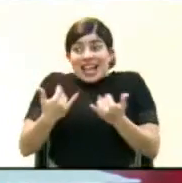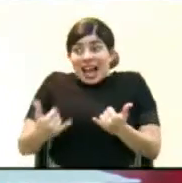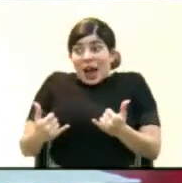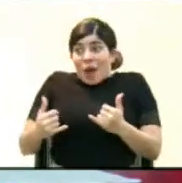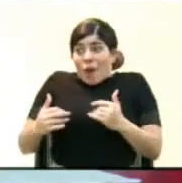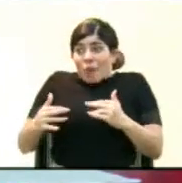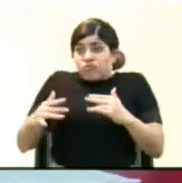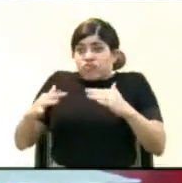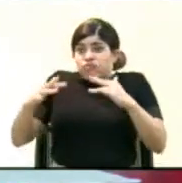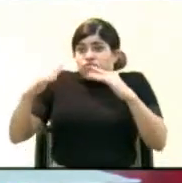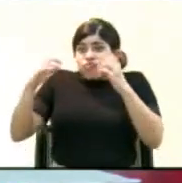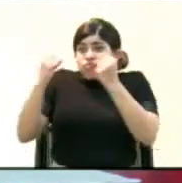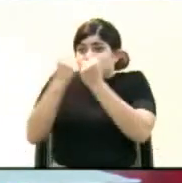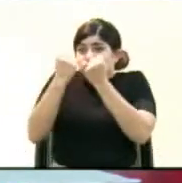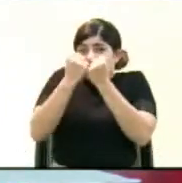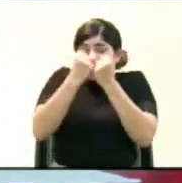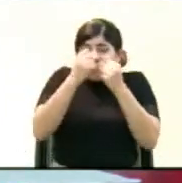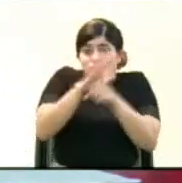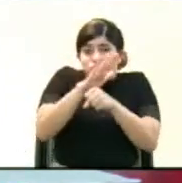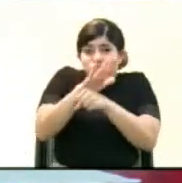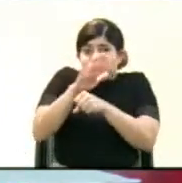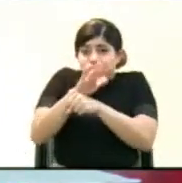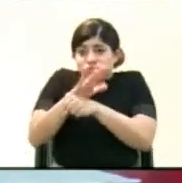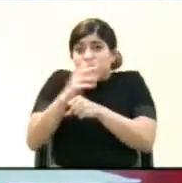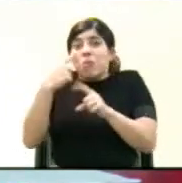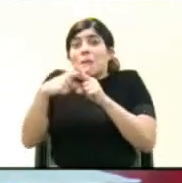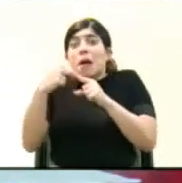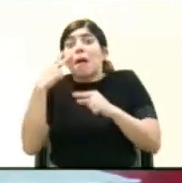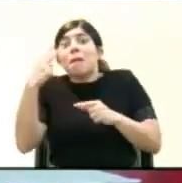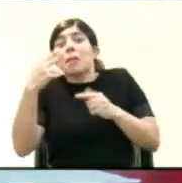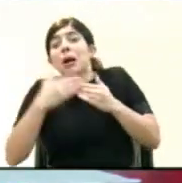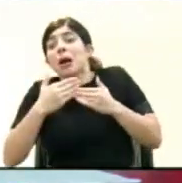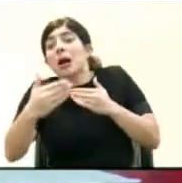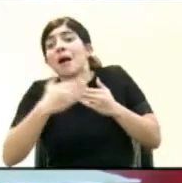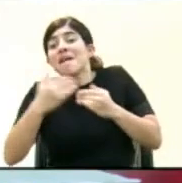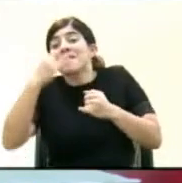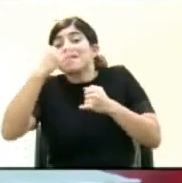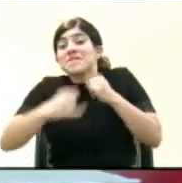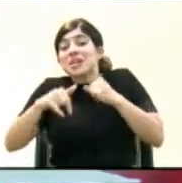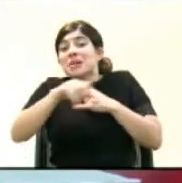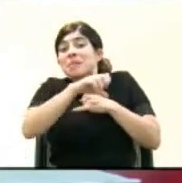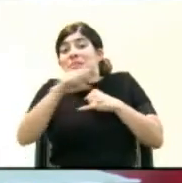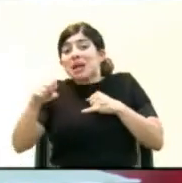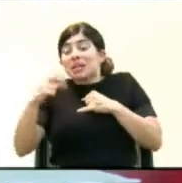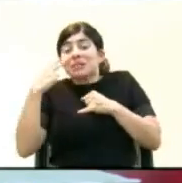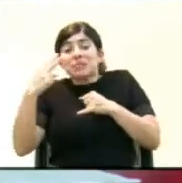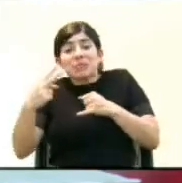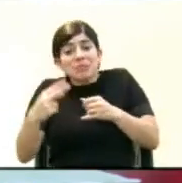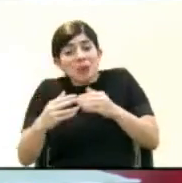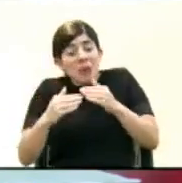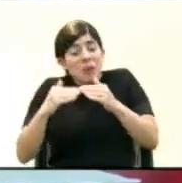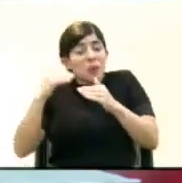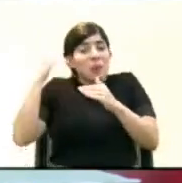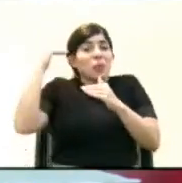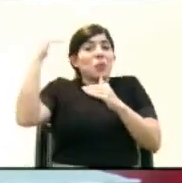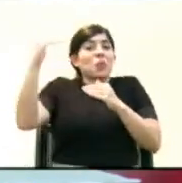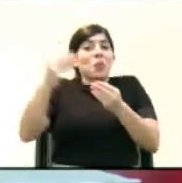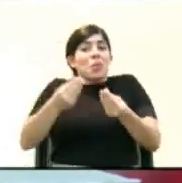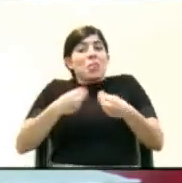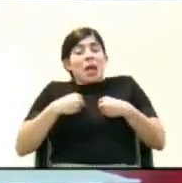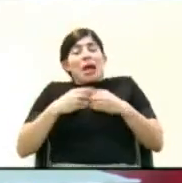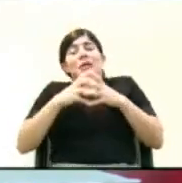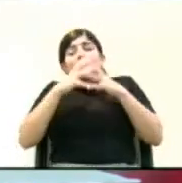de saturación donde estamos hoy y con proyecciones de aquí a final de este mes muy preocupantes,